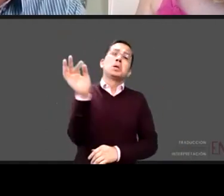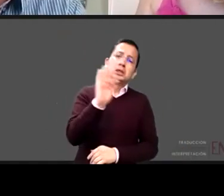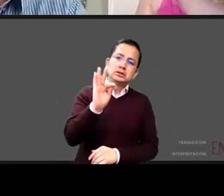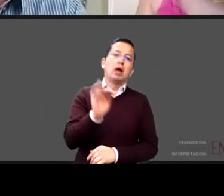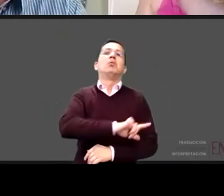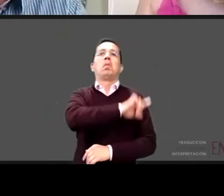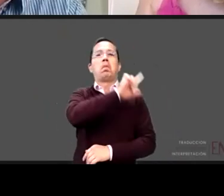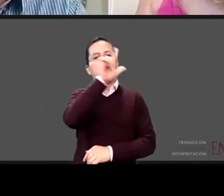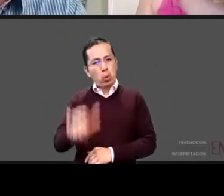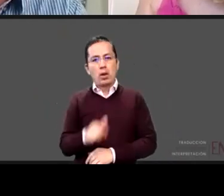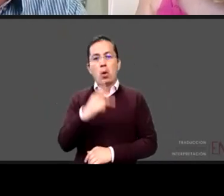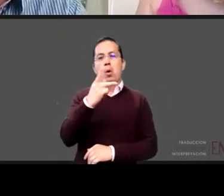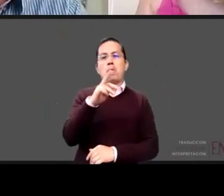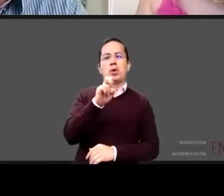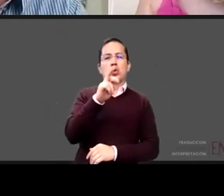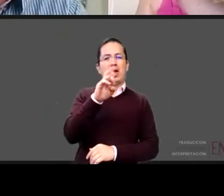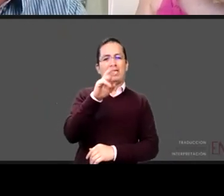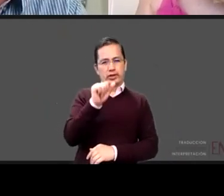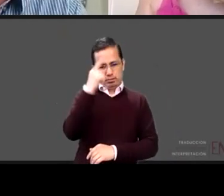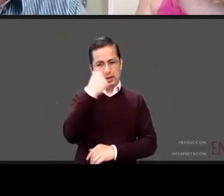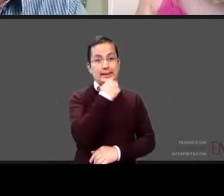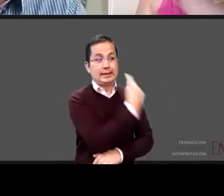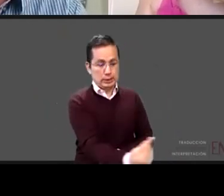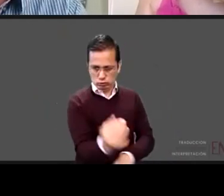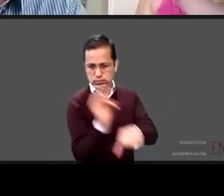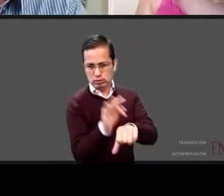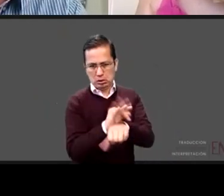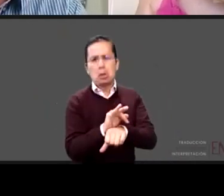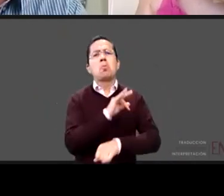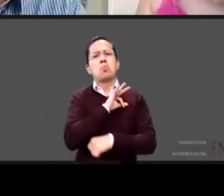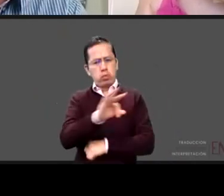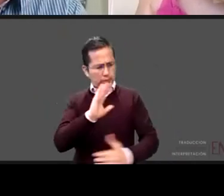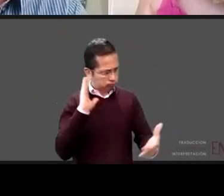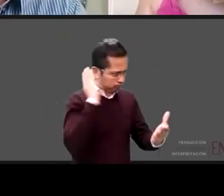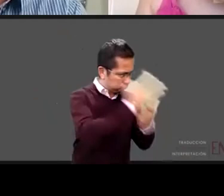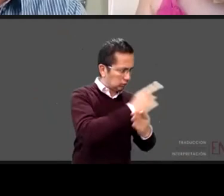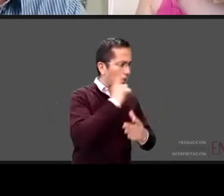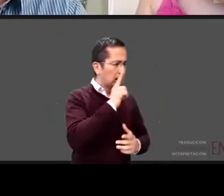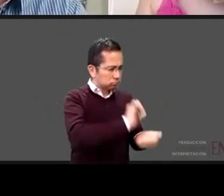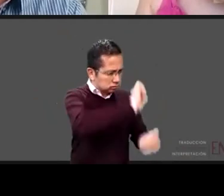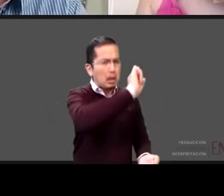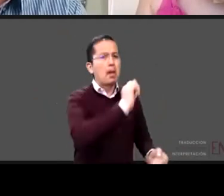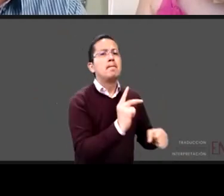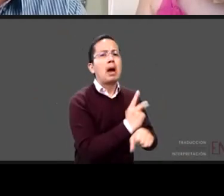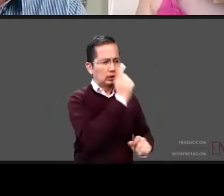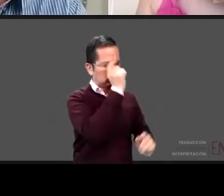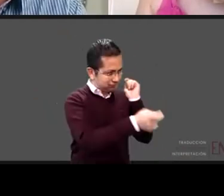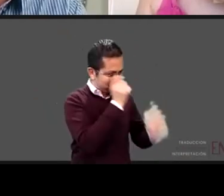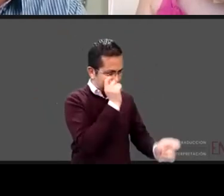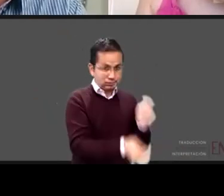de Protección para dar seguimiento del caso y saber qué está ocurriendo. Es muy importante